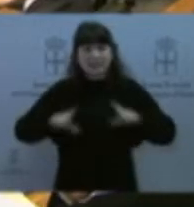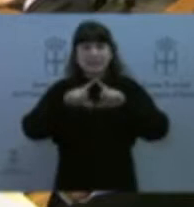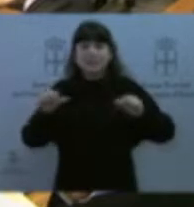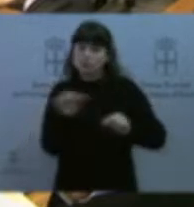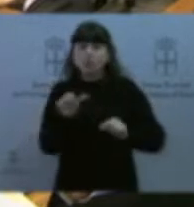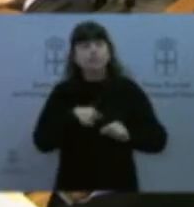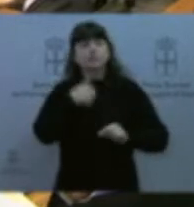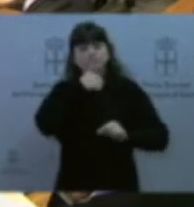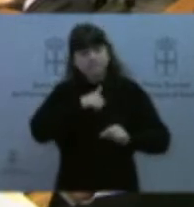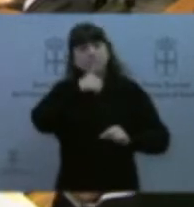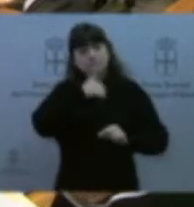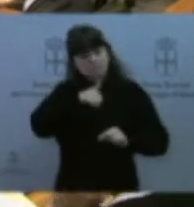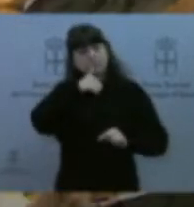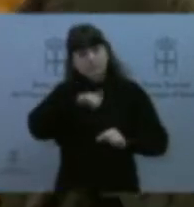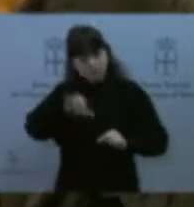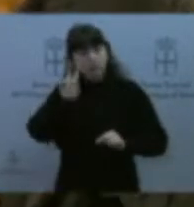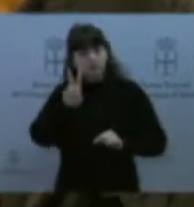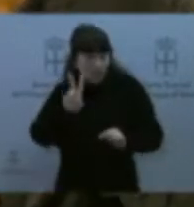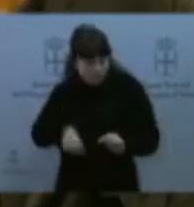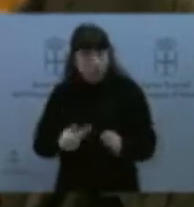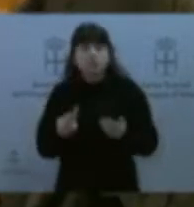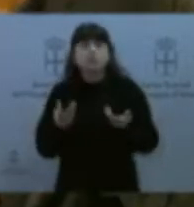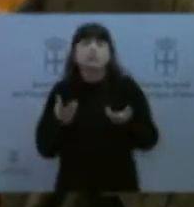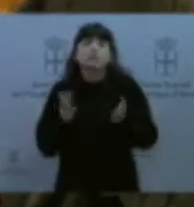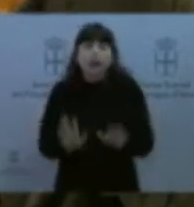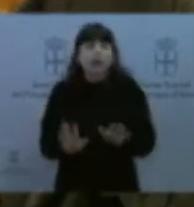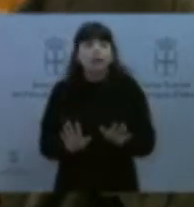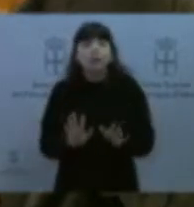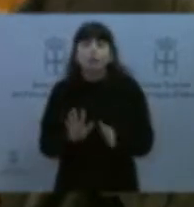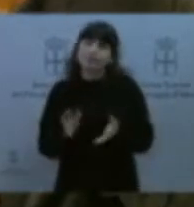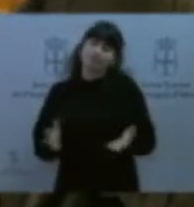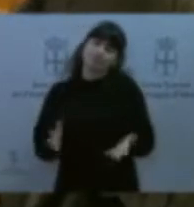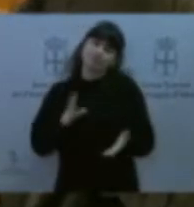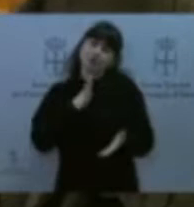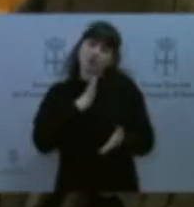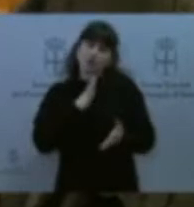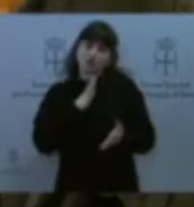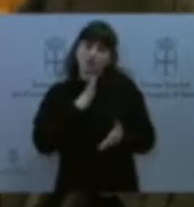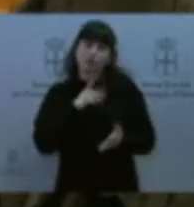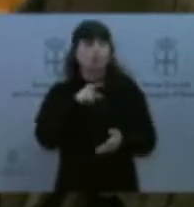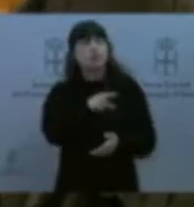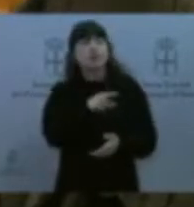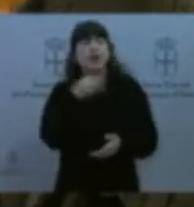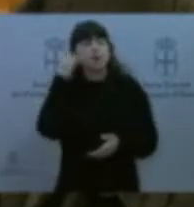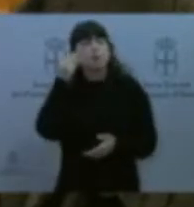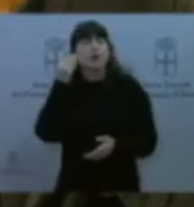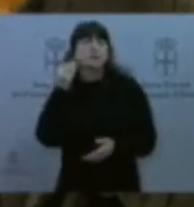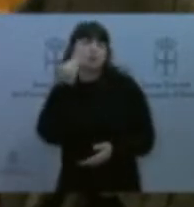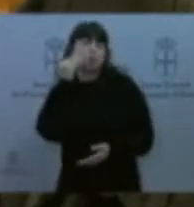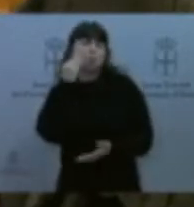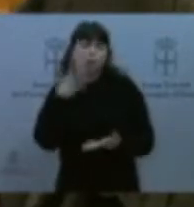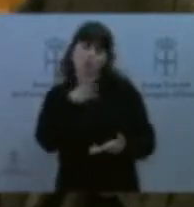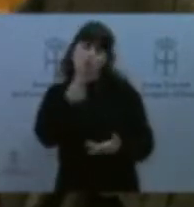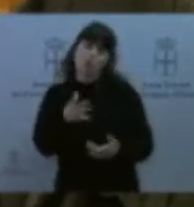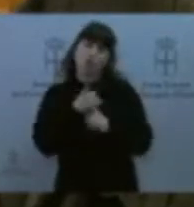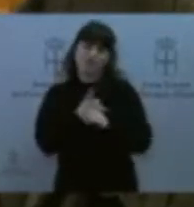resistir aí, pero non nos tome por fatos, porque col transporte sanitario ya con las urgencias se ve el